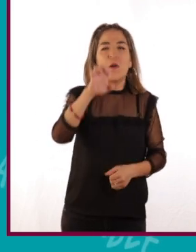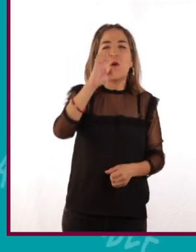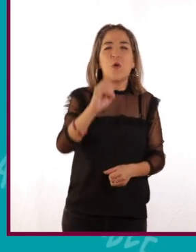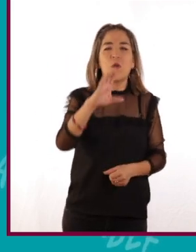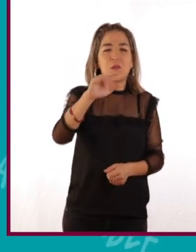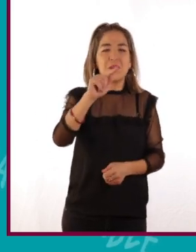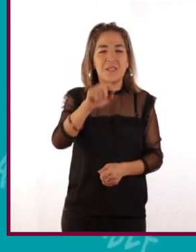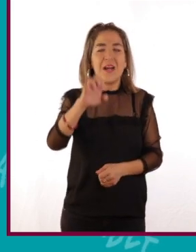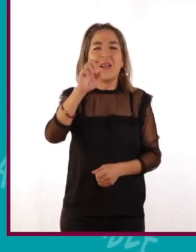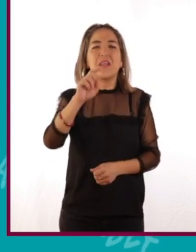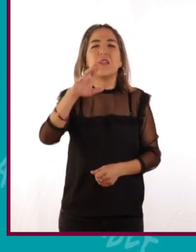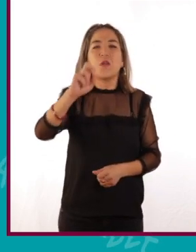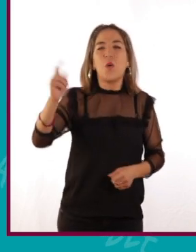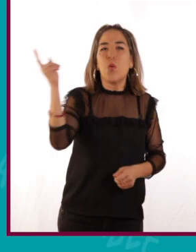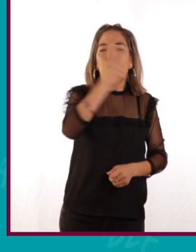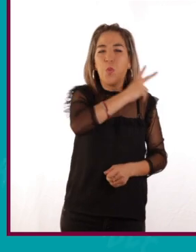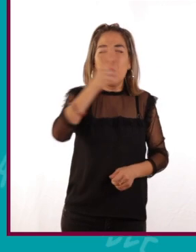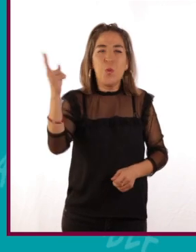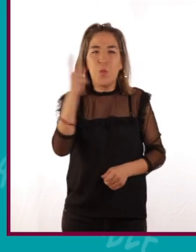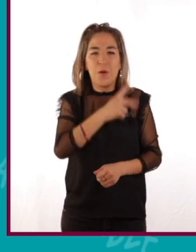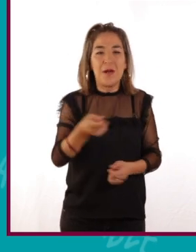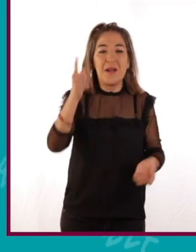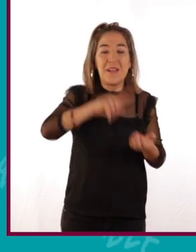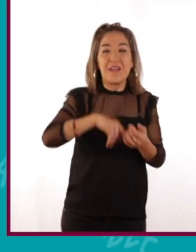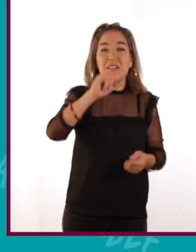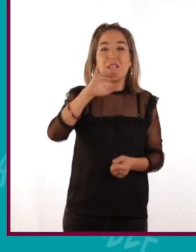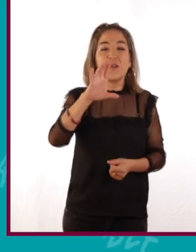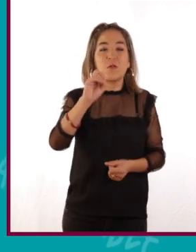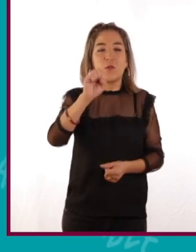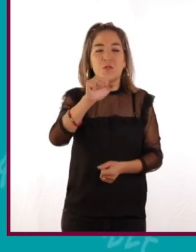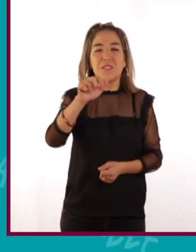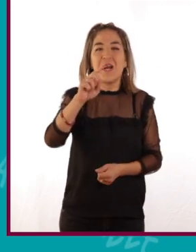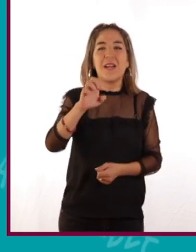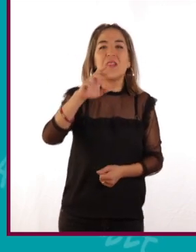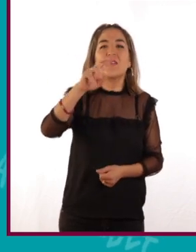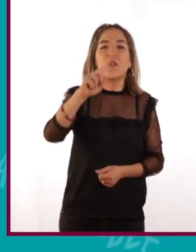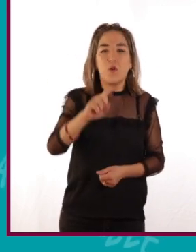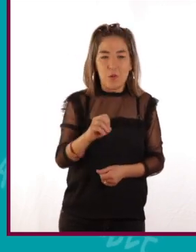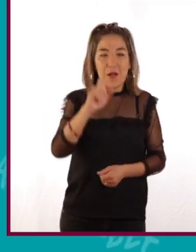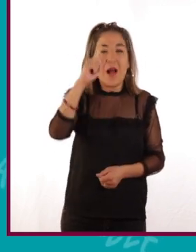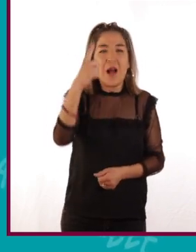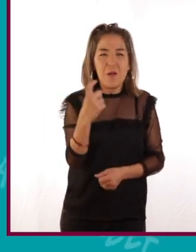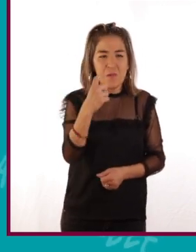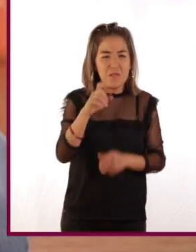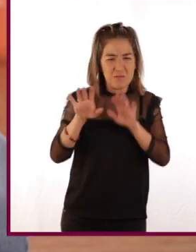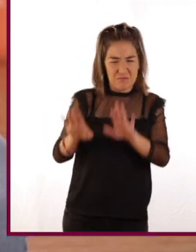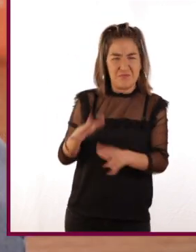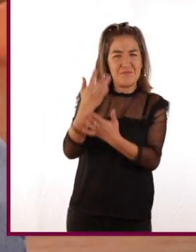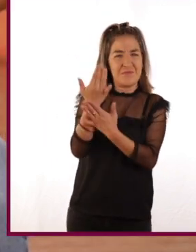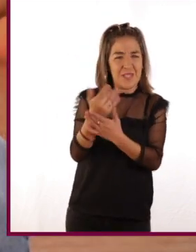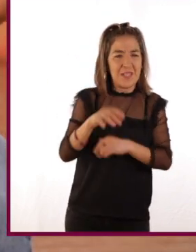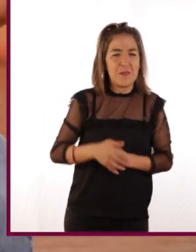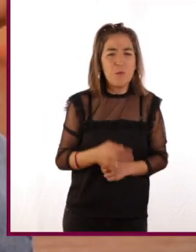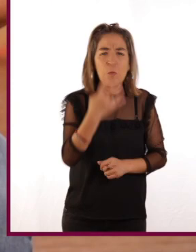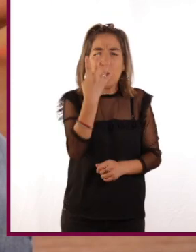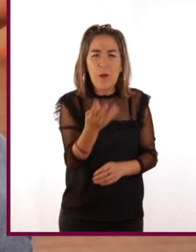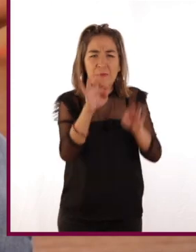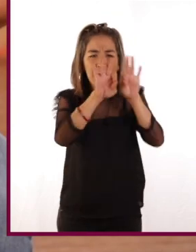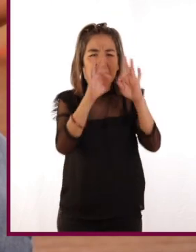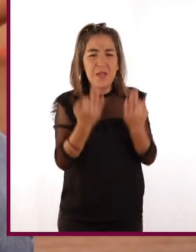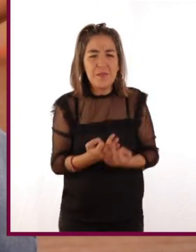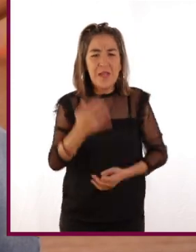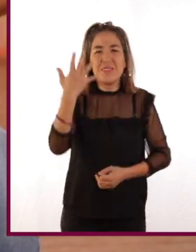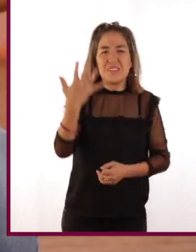El octaedro, este era el aire. Y el icosaedro, este era el agua. Oye, pero a ver, espera, son